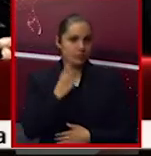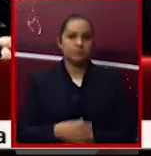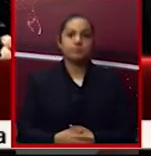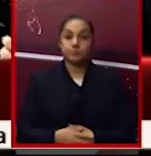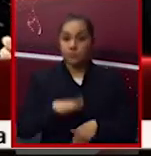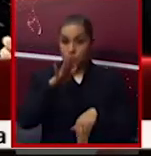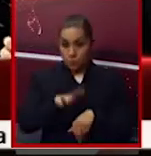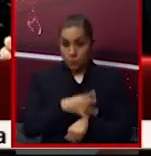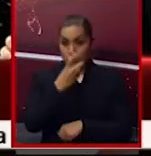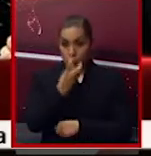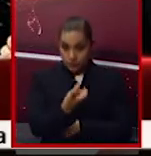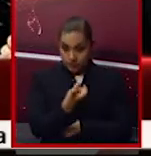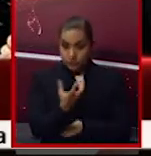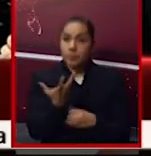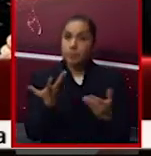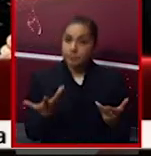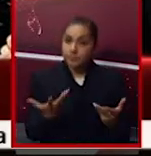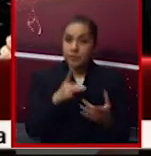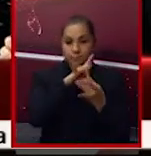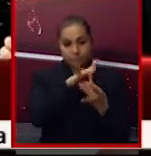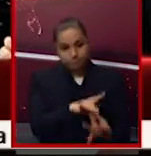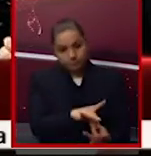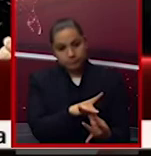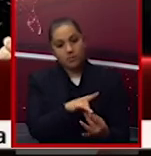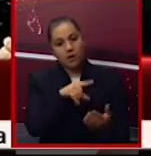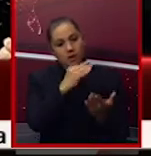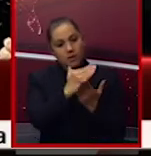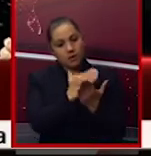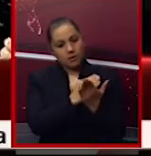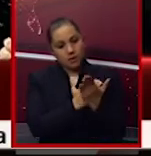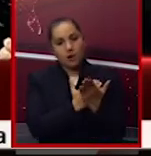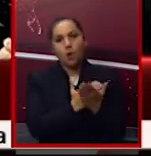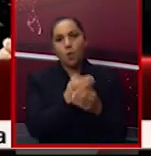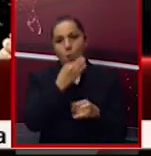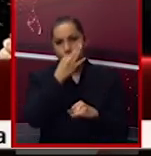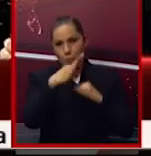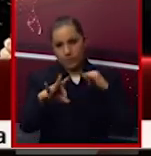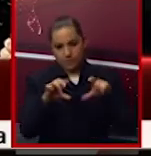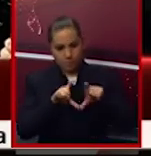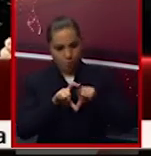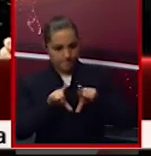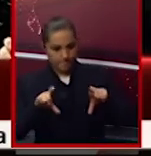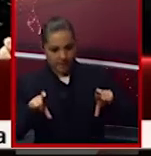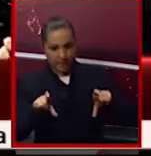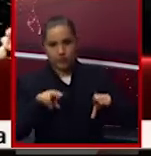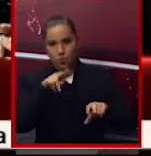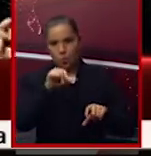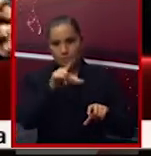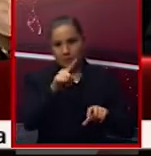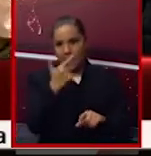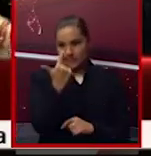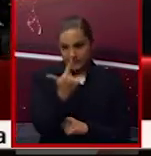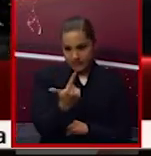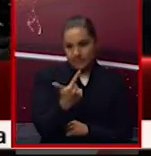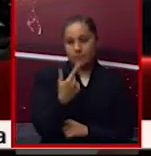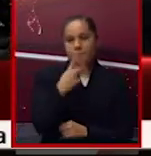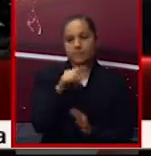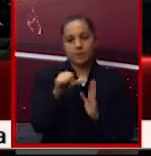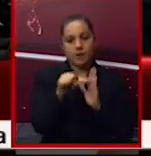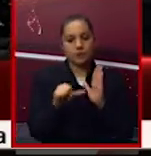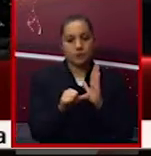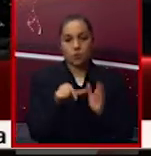ello, con fundamento en lo dispuesto por la última parte del numeral 7 del